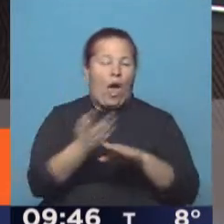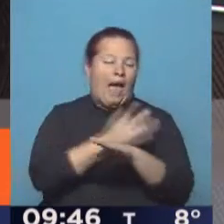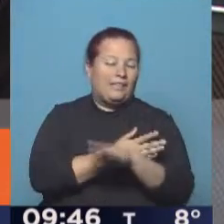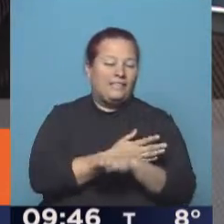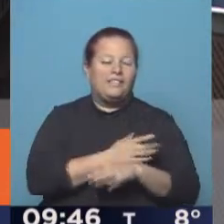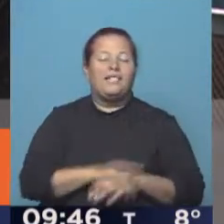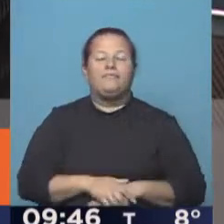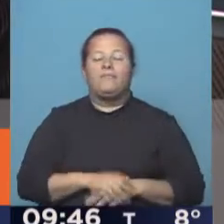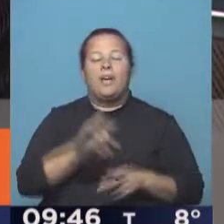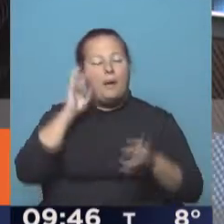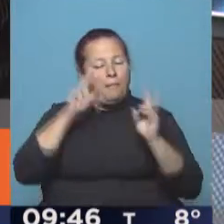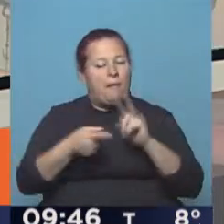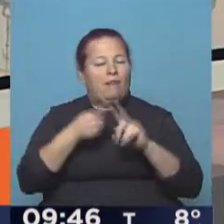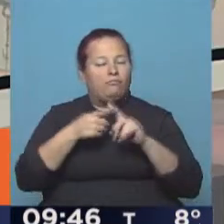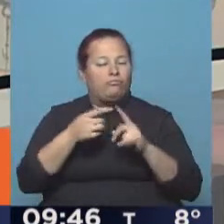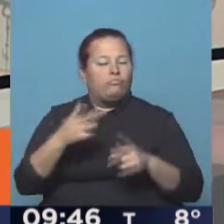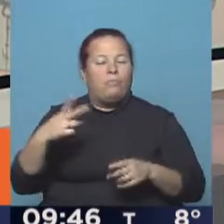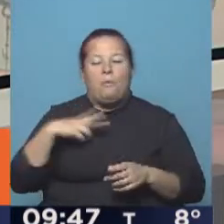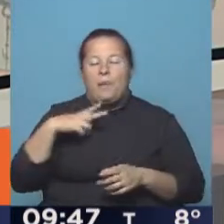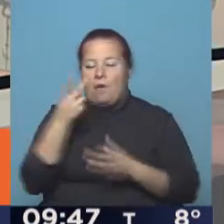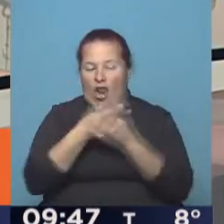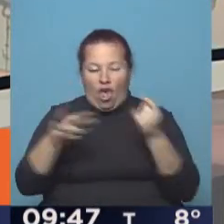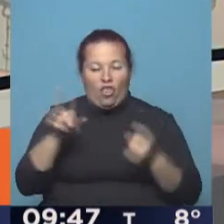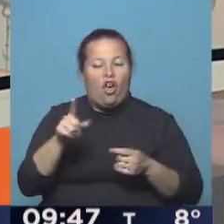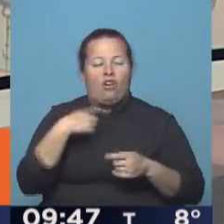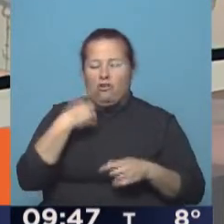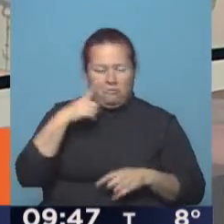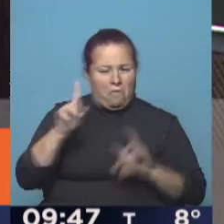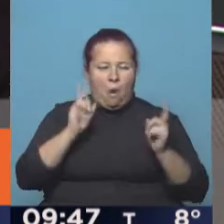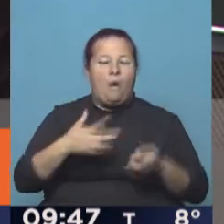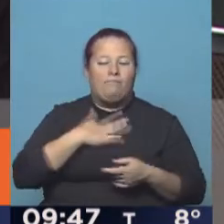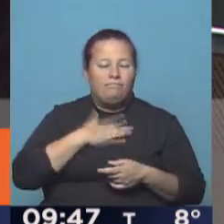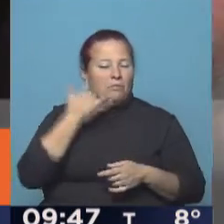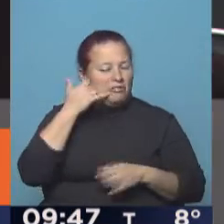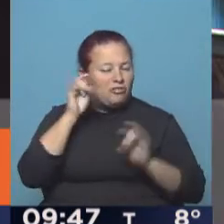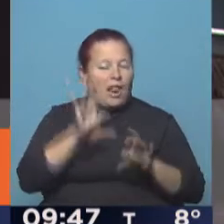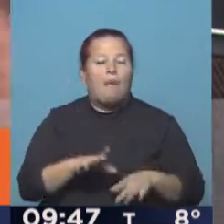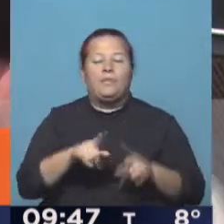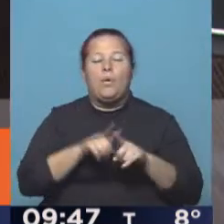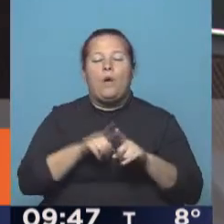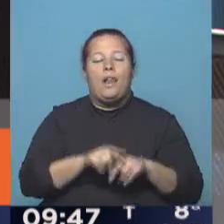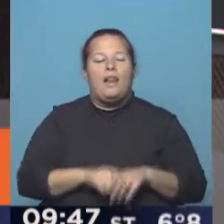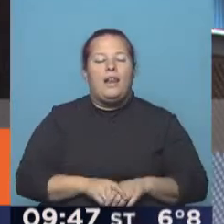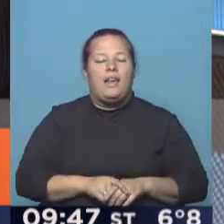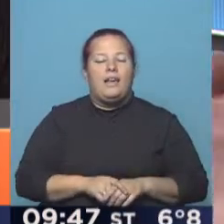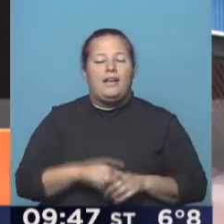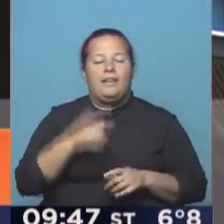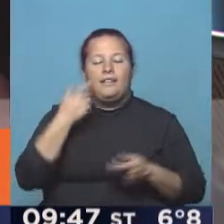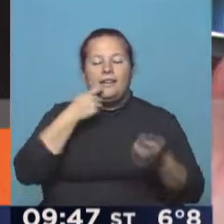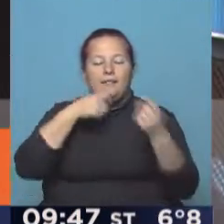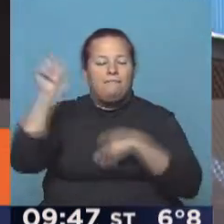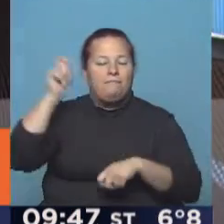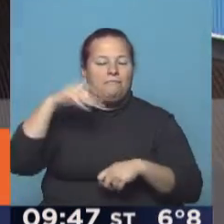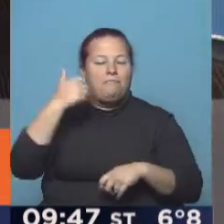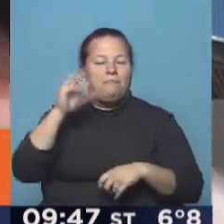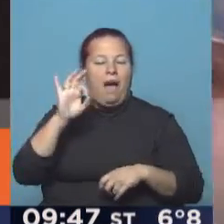y se estableció una relación muy íntima con él, sin conocerlo, por teléfono, como hizo la exportación con